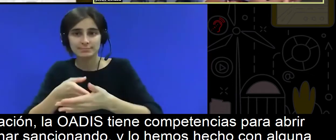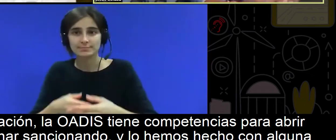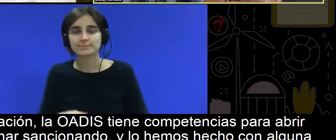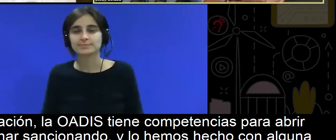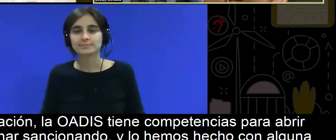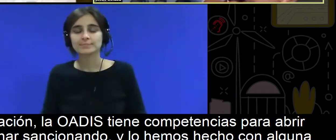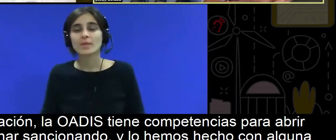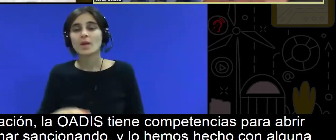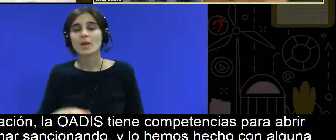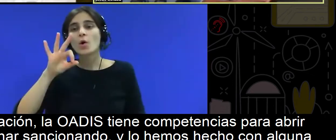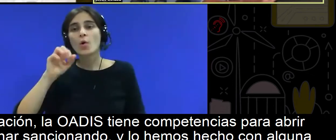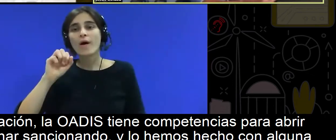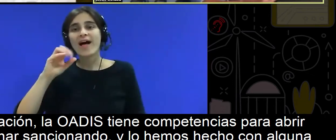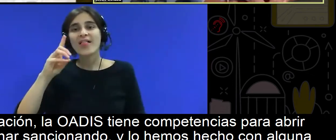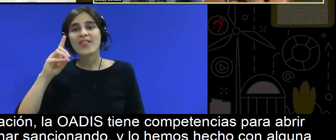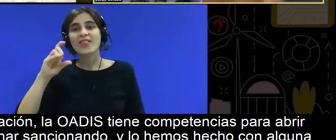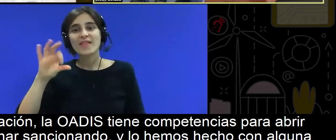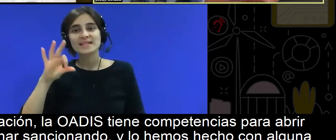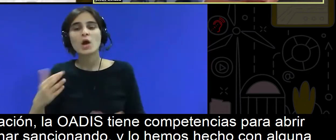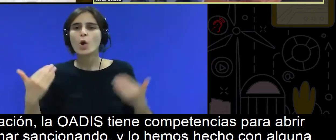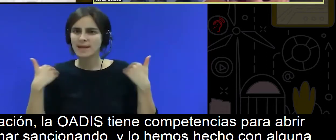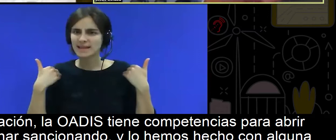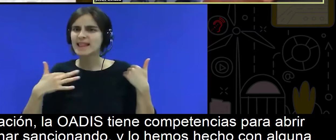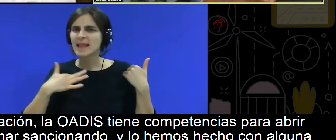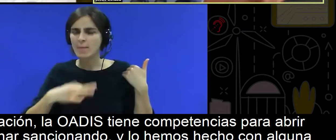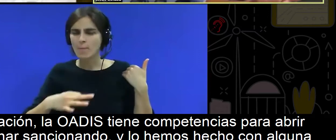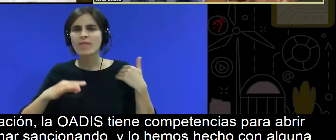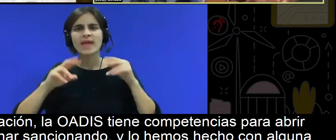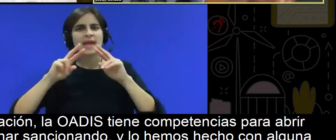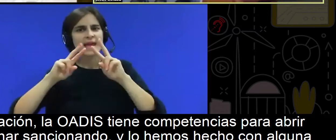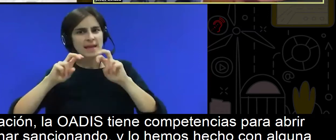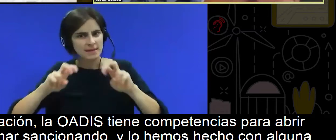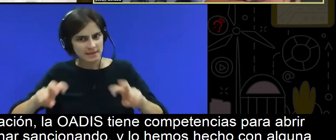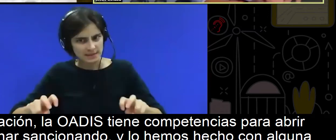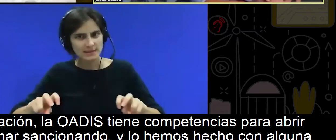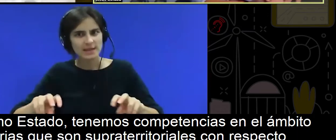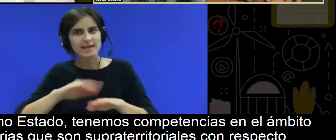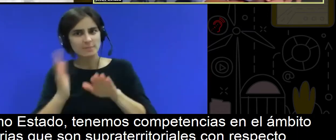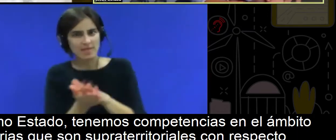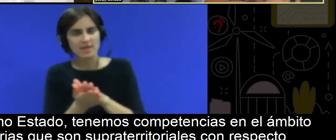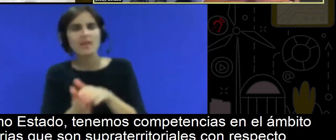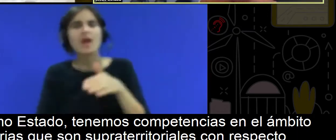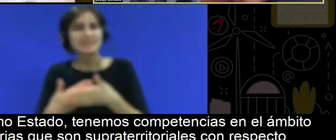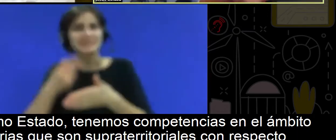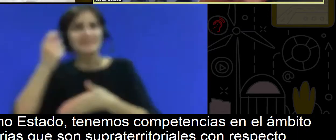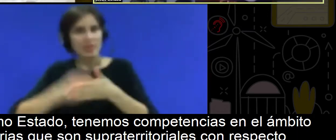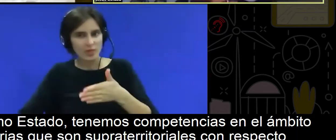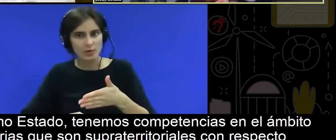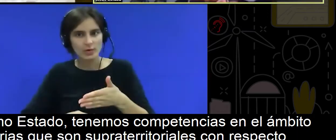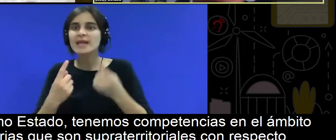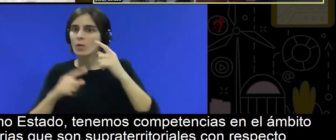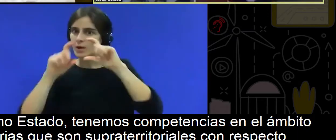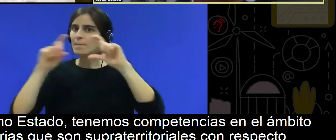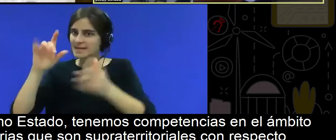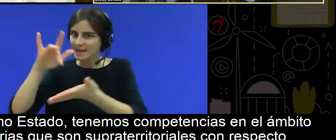OADIS, tiene competencias para abrir expedientes y terminar sancionando, y así lo hemos hecho, ya con alguna compañía, ¿no? Pero nosotros como